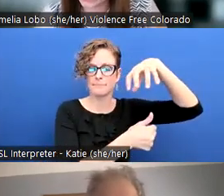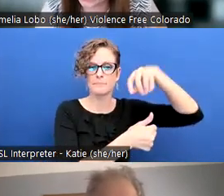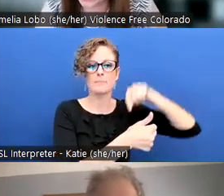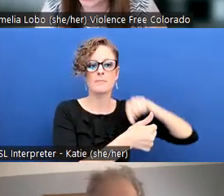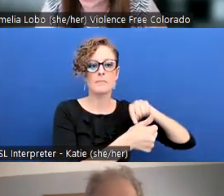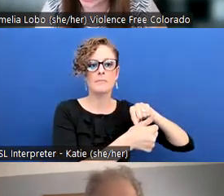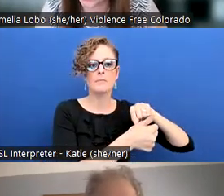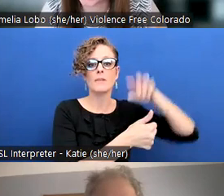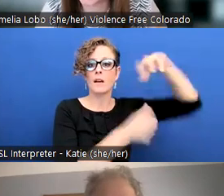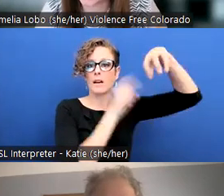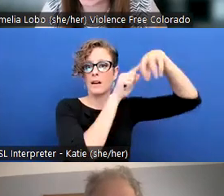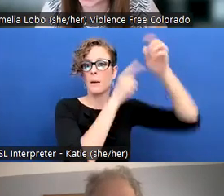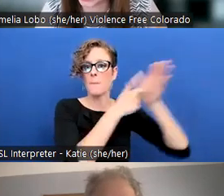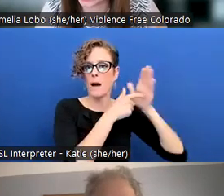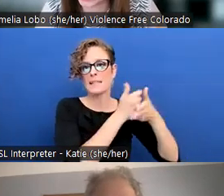estos casos,